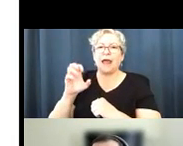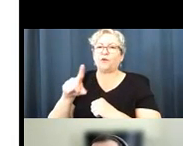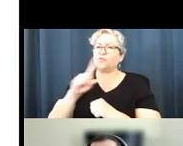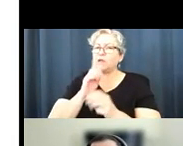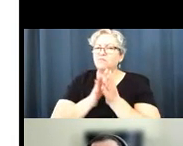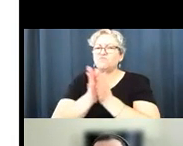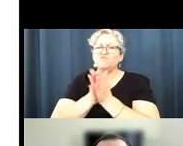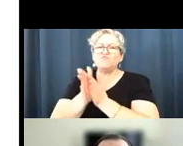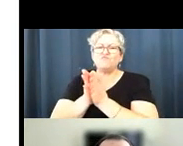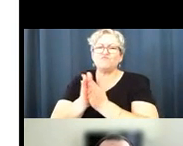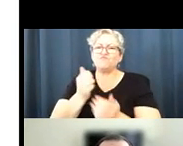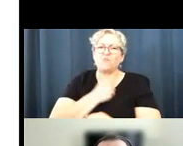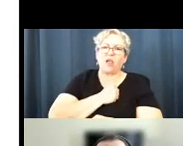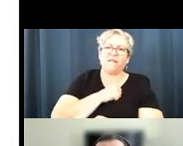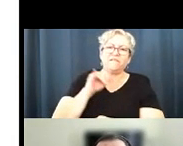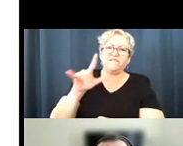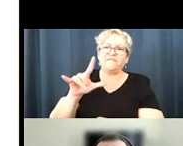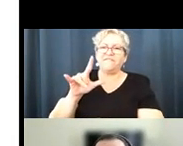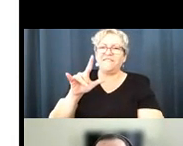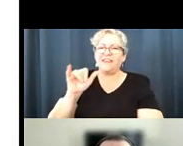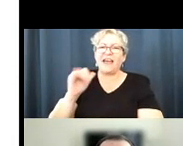y los encabezados. Yo sé, Darren, que usted,